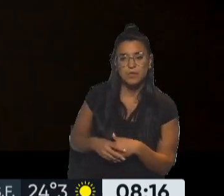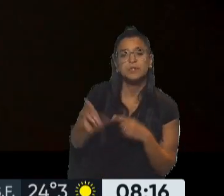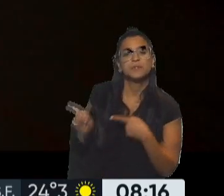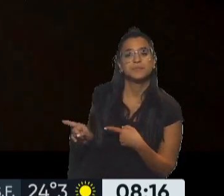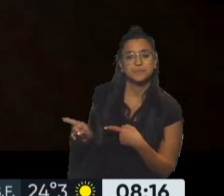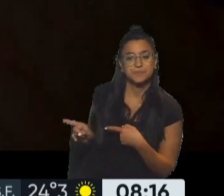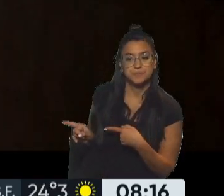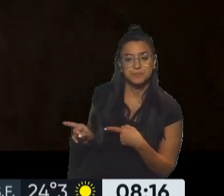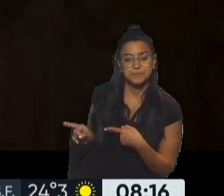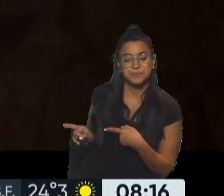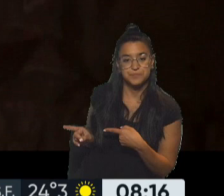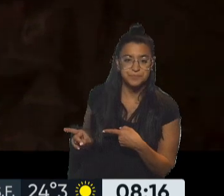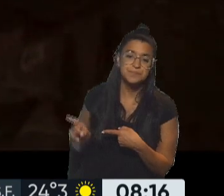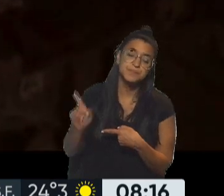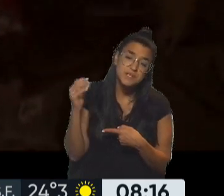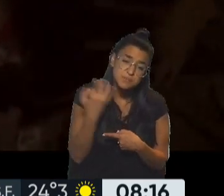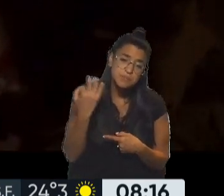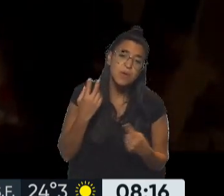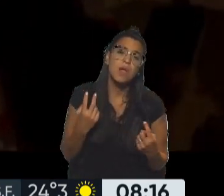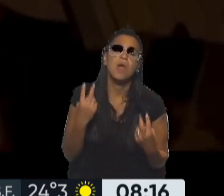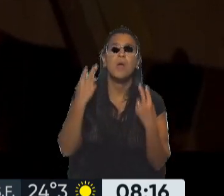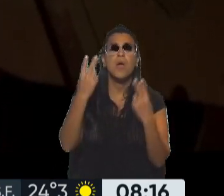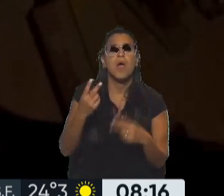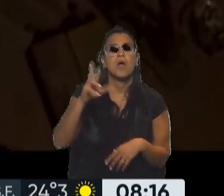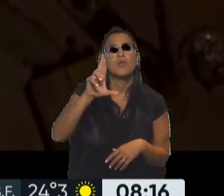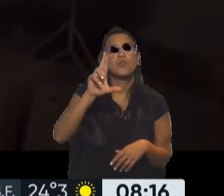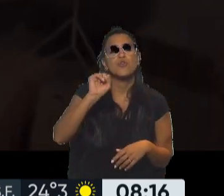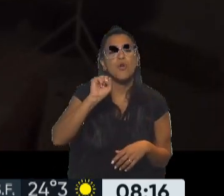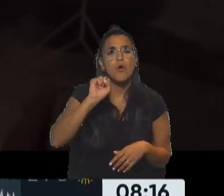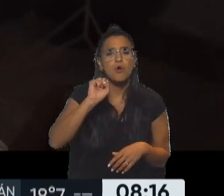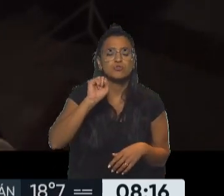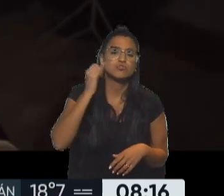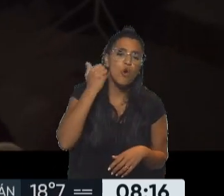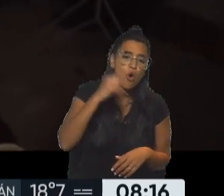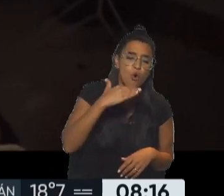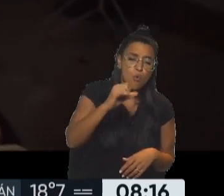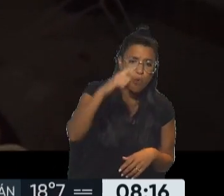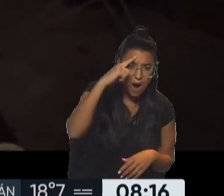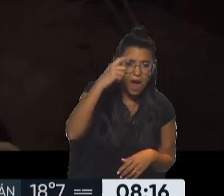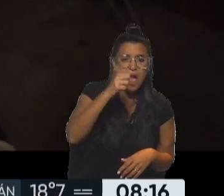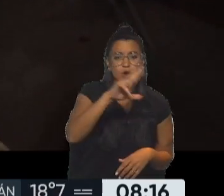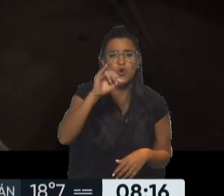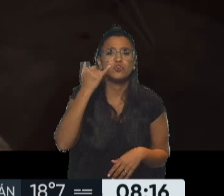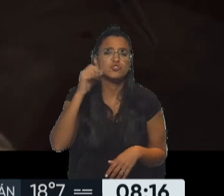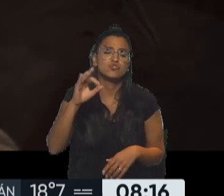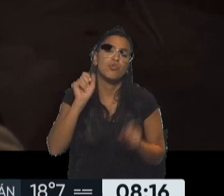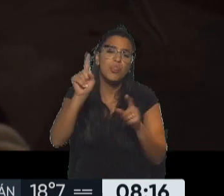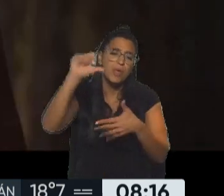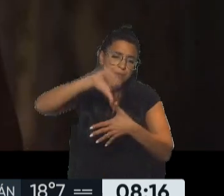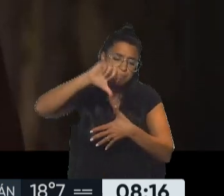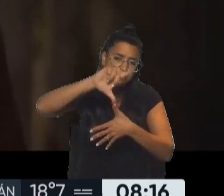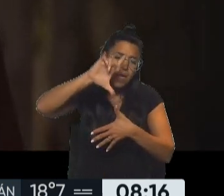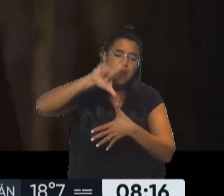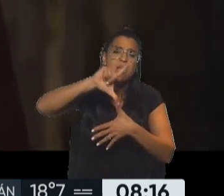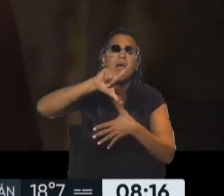Rebelión. Particular viaje por la vida de Joe Arroyo. ¿Quién fue Joe Arroyo? Una voz inconfundible de América Latina, colombiano,